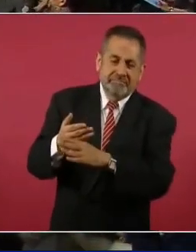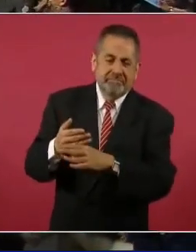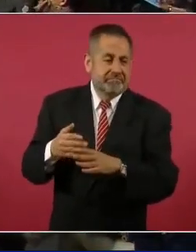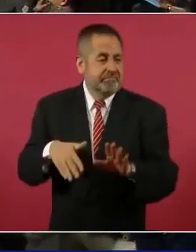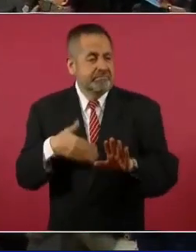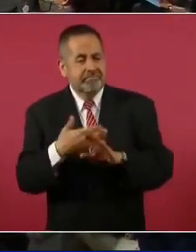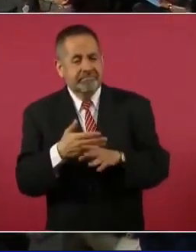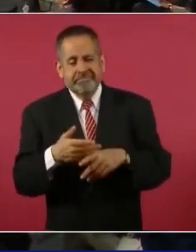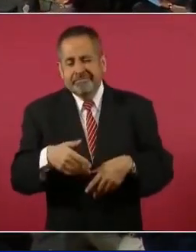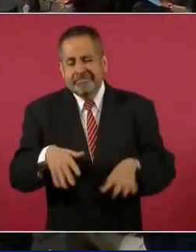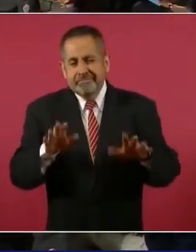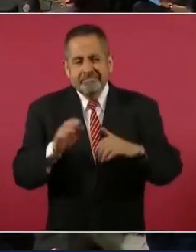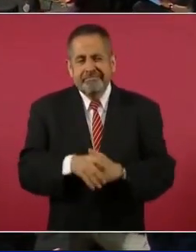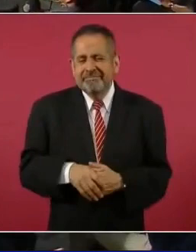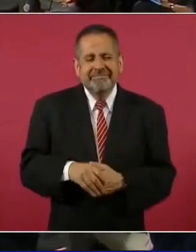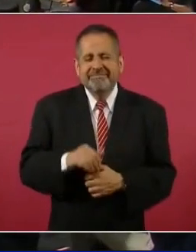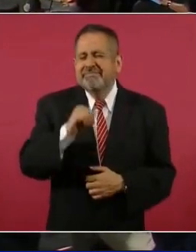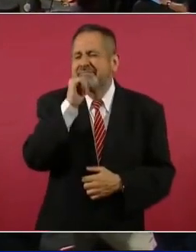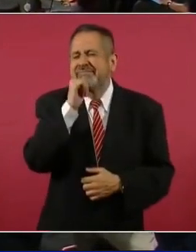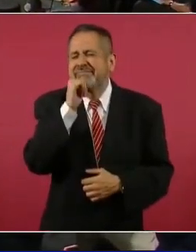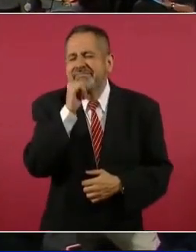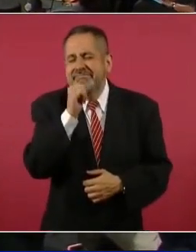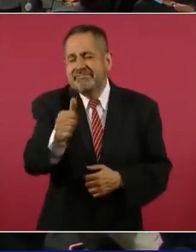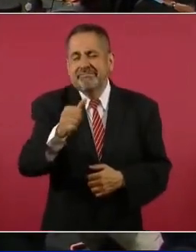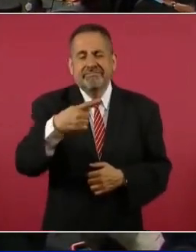ya nos traicionó, no es nada